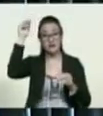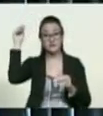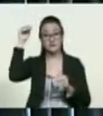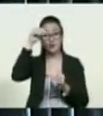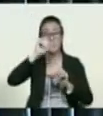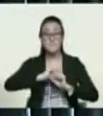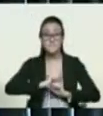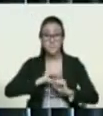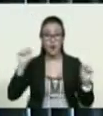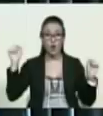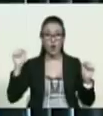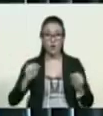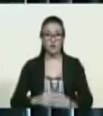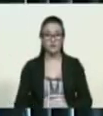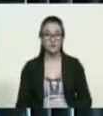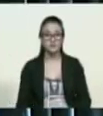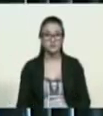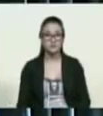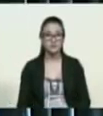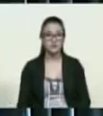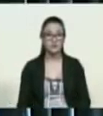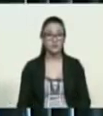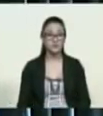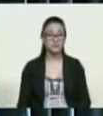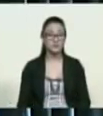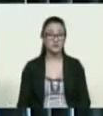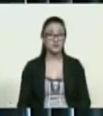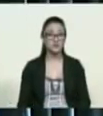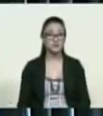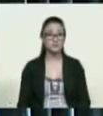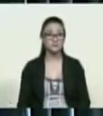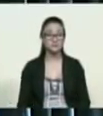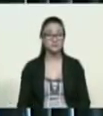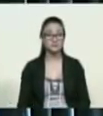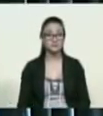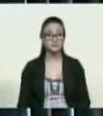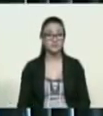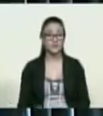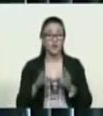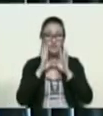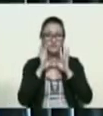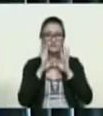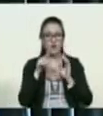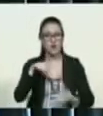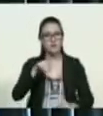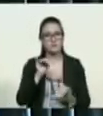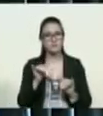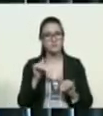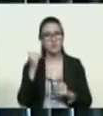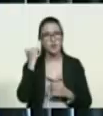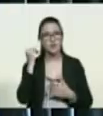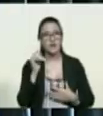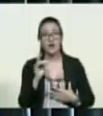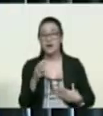presidencial. Según han confesado ellos mismos, la idea era que nadie quedara